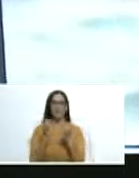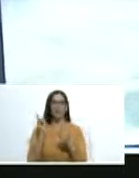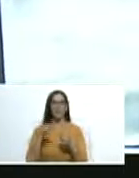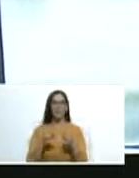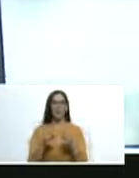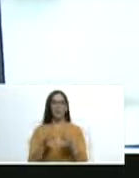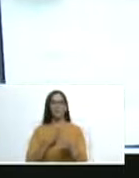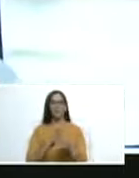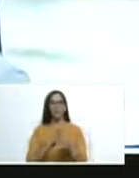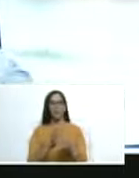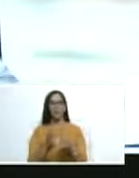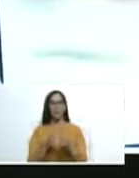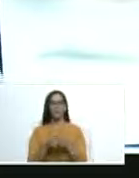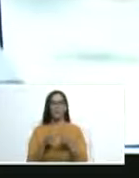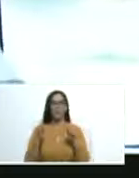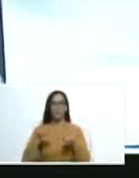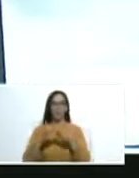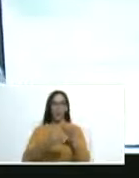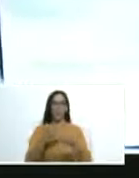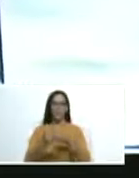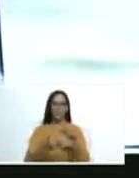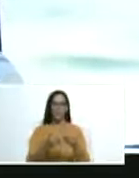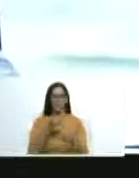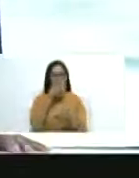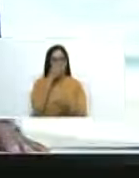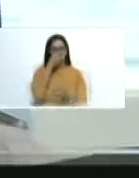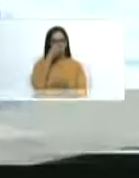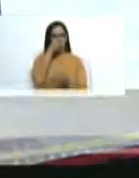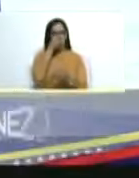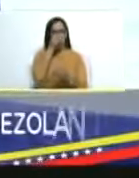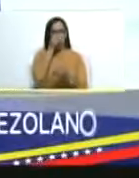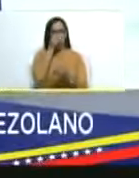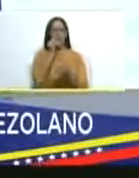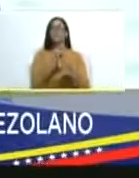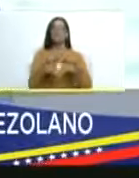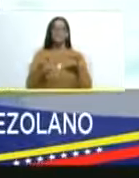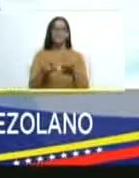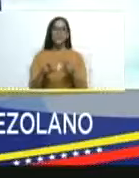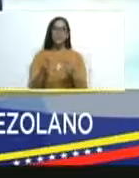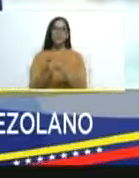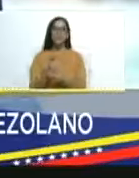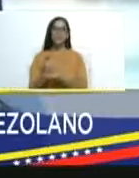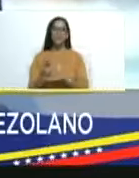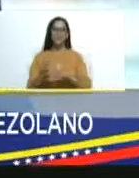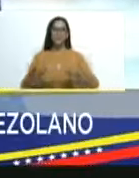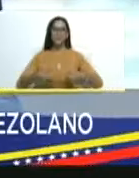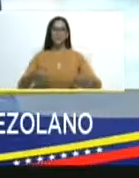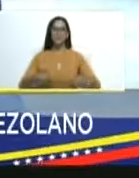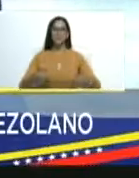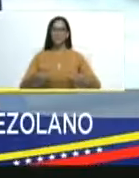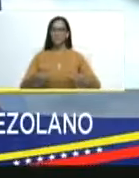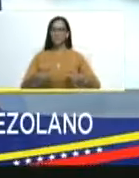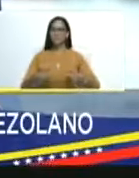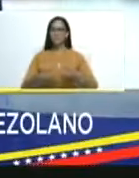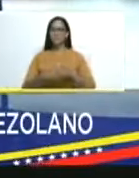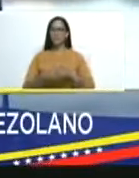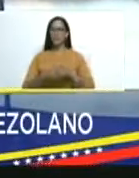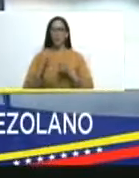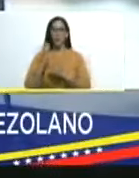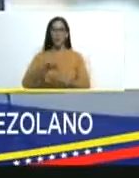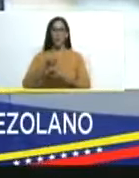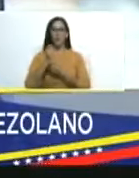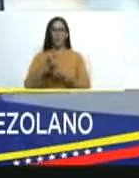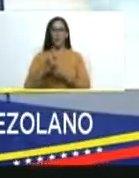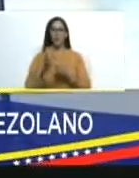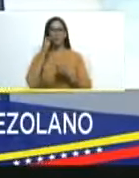parte, pues, de este proceso y periodo de resistencia. Hoy los pescadores de Sucre, pues,